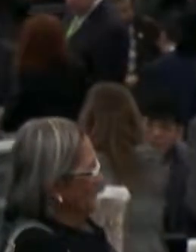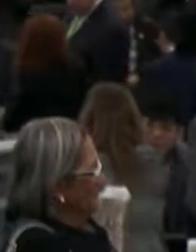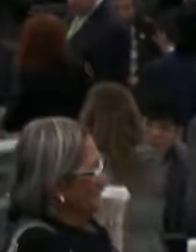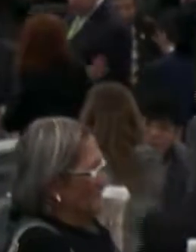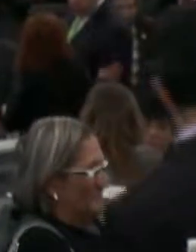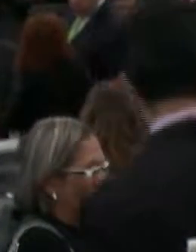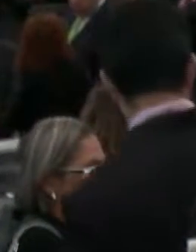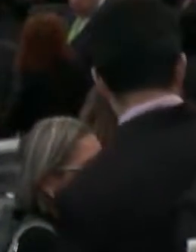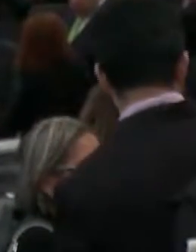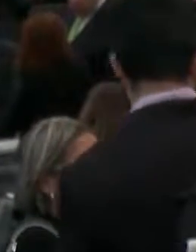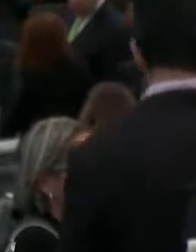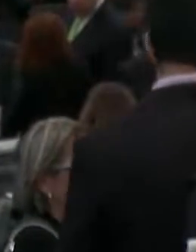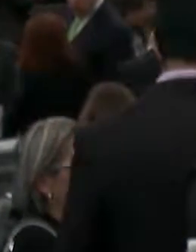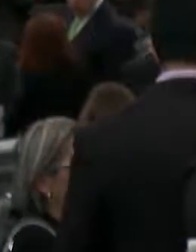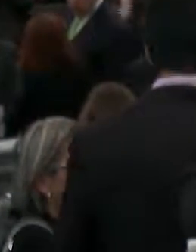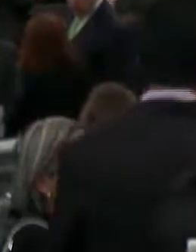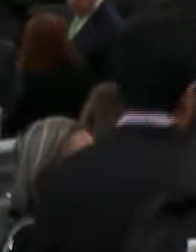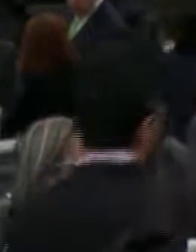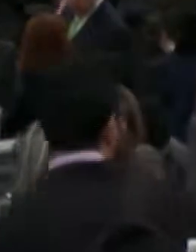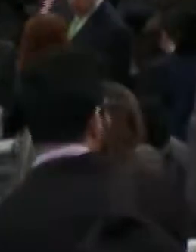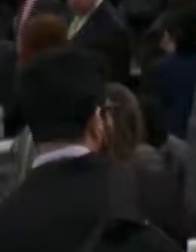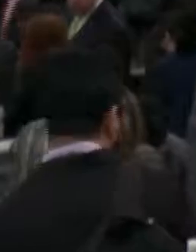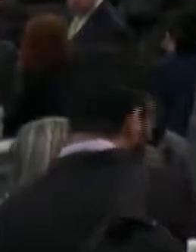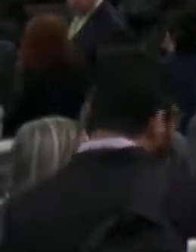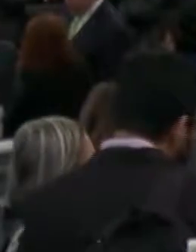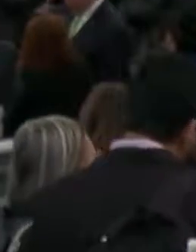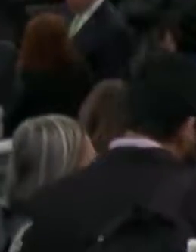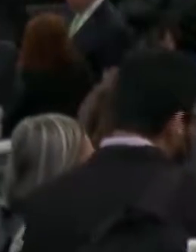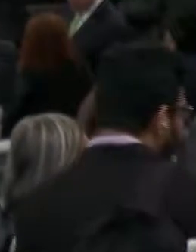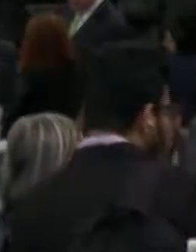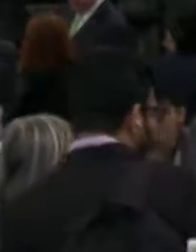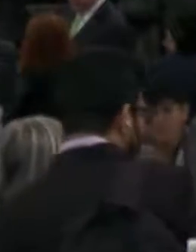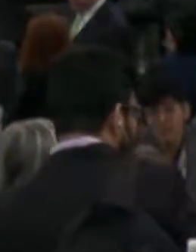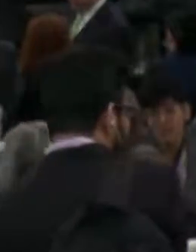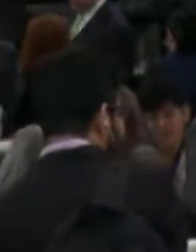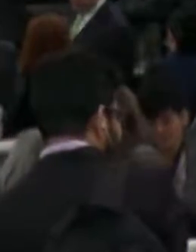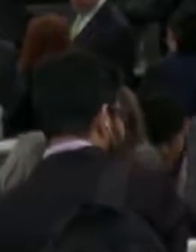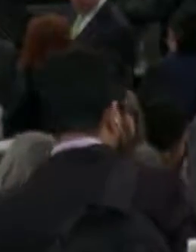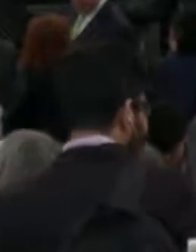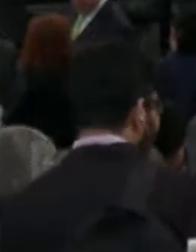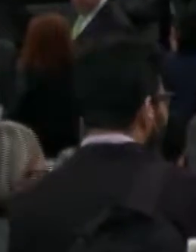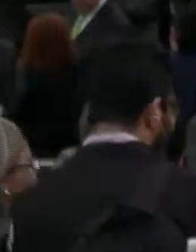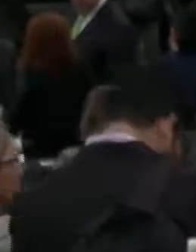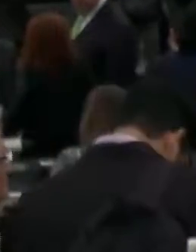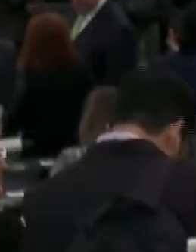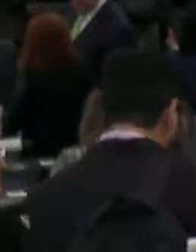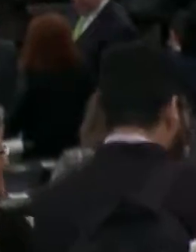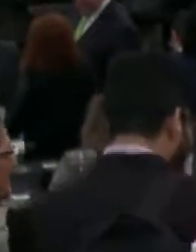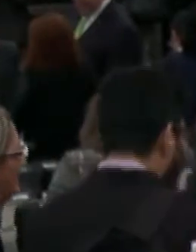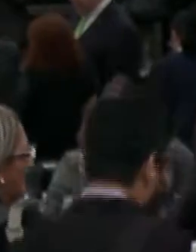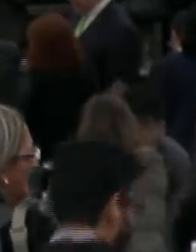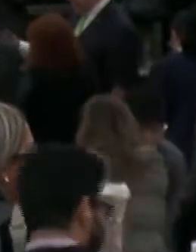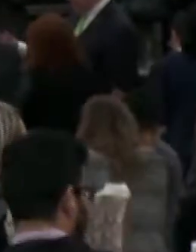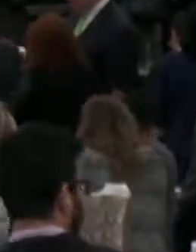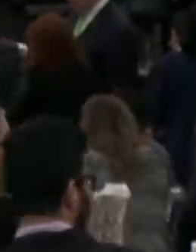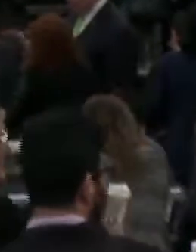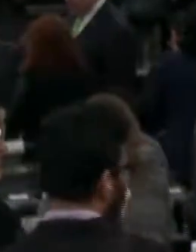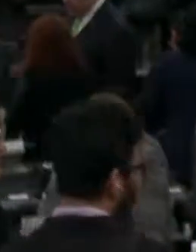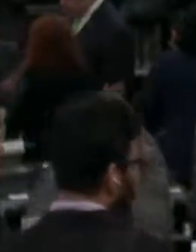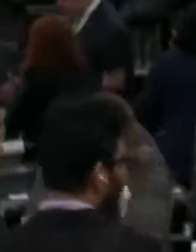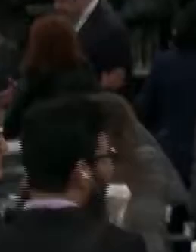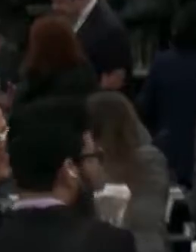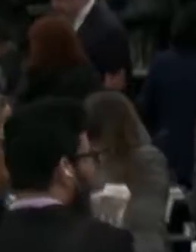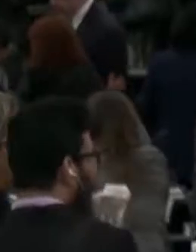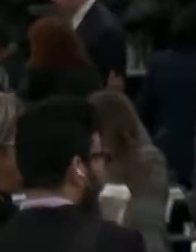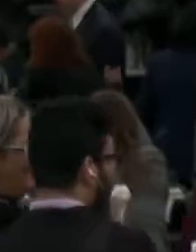le agradezco como siempre su atención y también le agradezco muchísimo a nuestros compañeros Gabriela Herrera y Cristina Lobo de